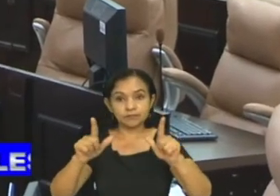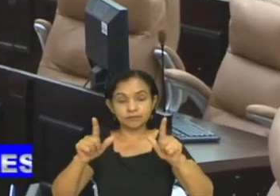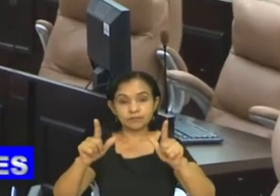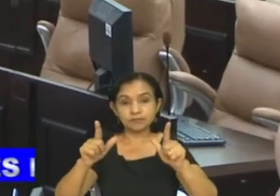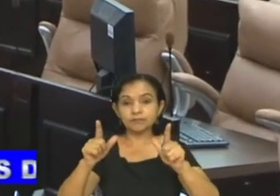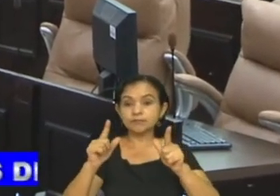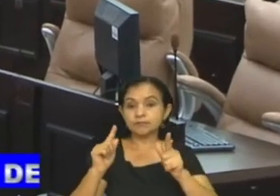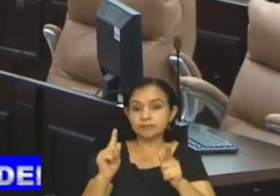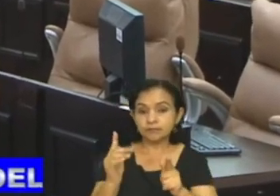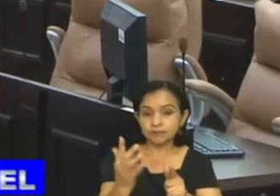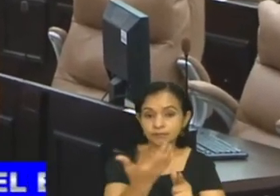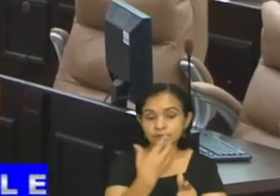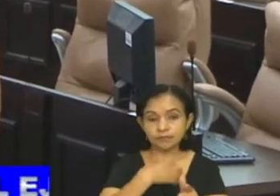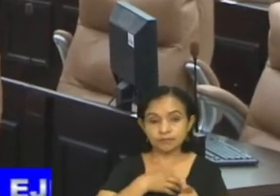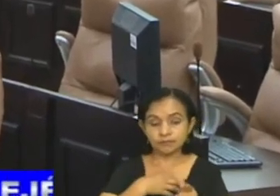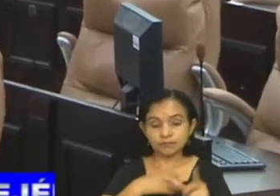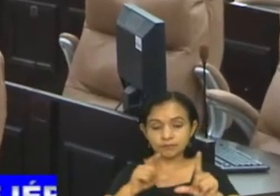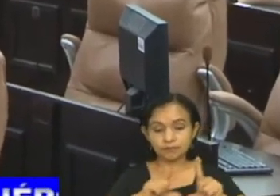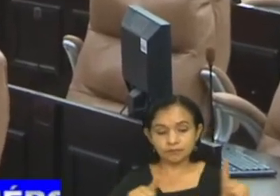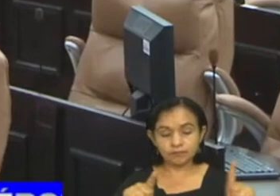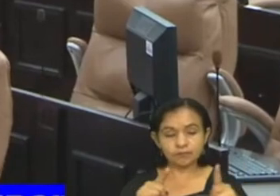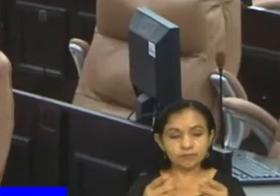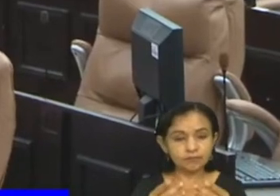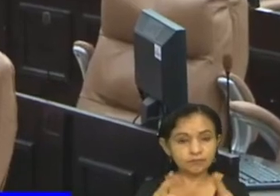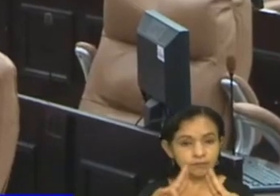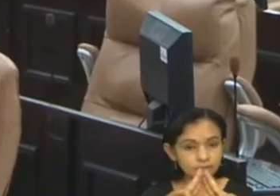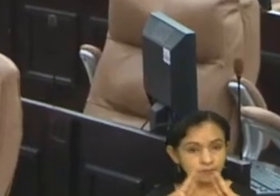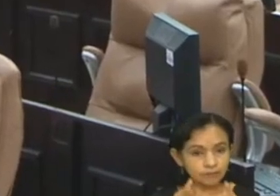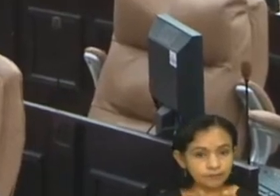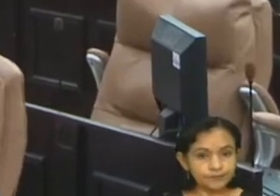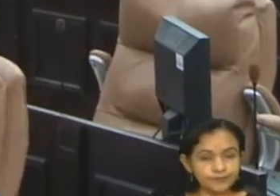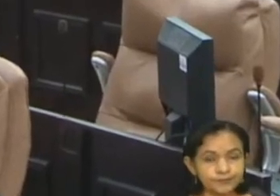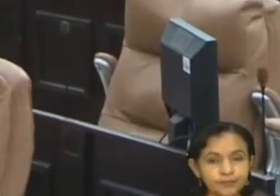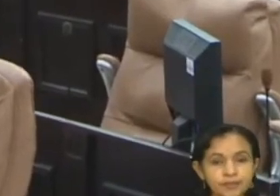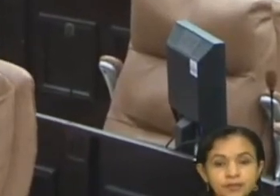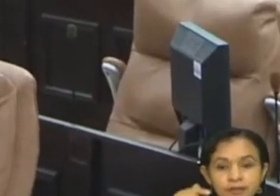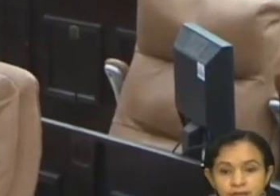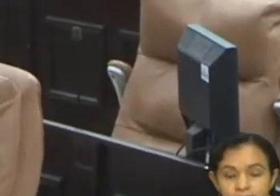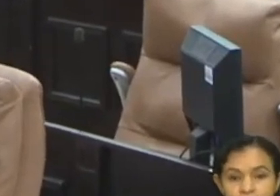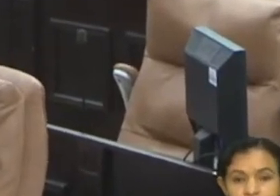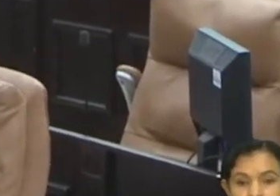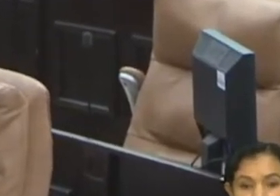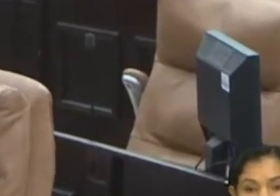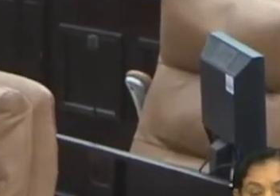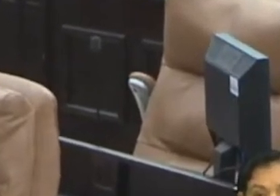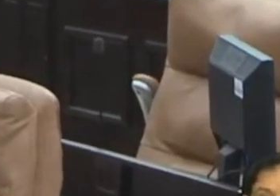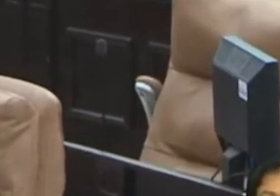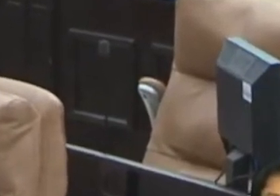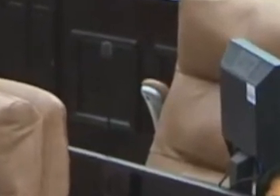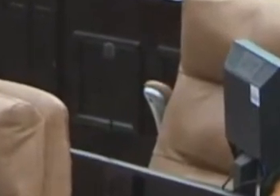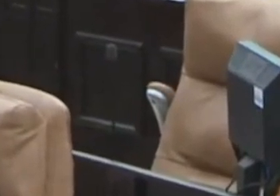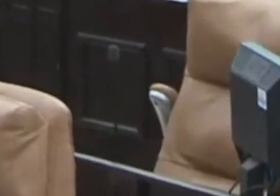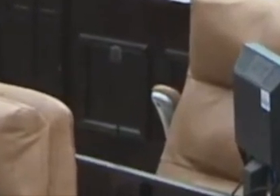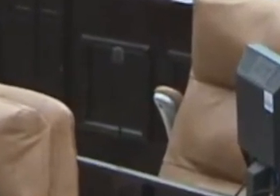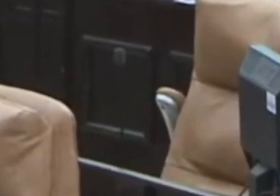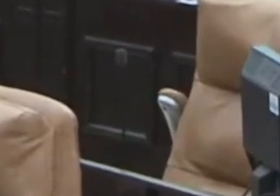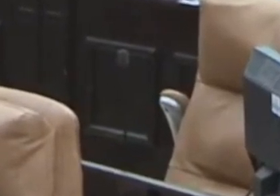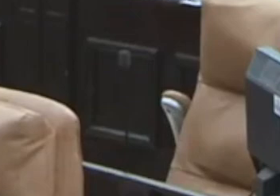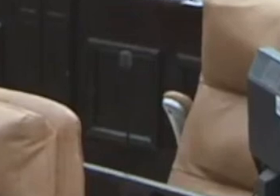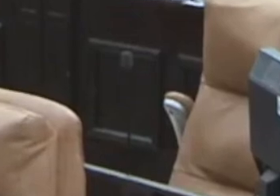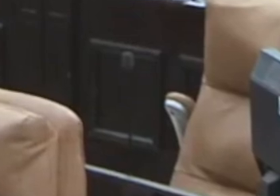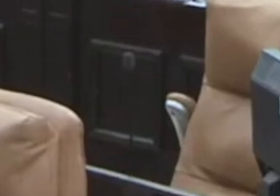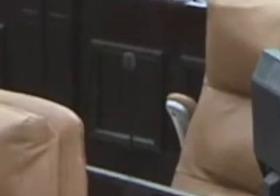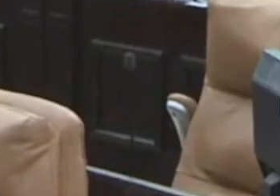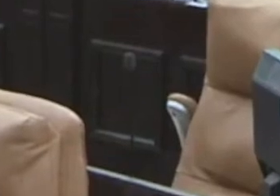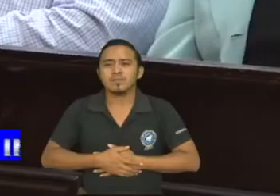recordó a la bancada orteguista que sandino es un orgullo liberal por más de 100 años y al mismo tiempo la parlamentaria reclamó a la policía y al ejército